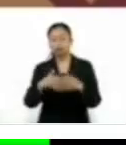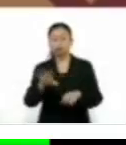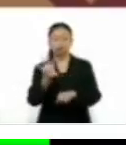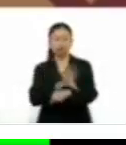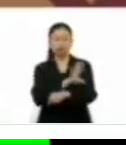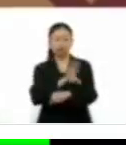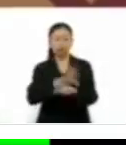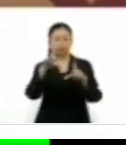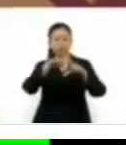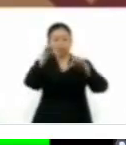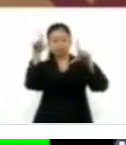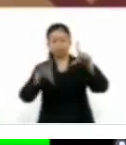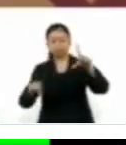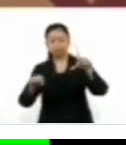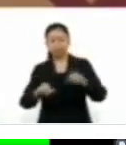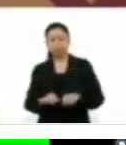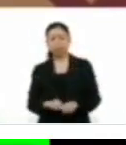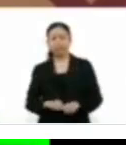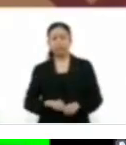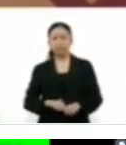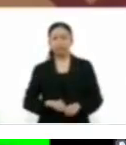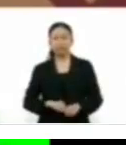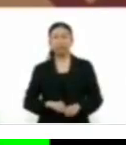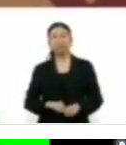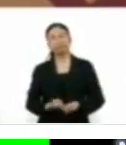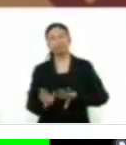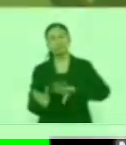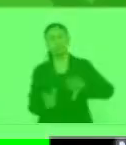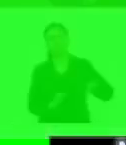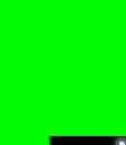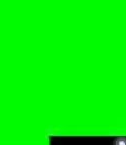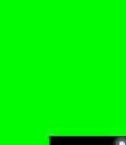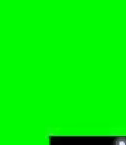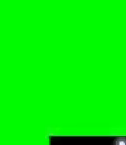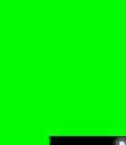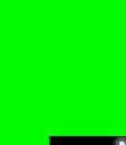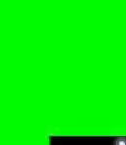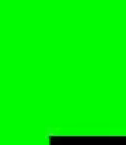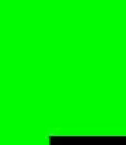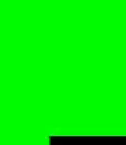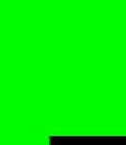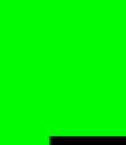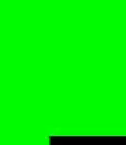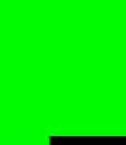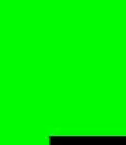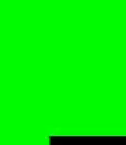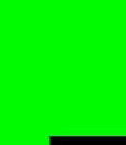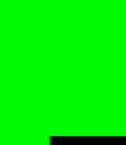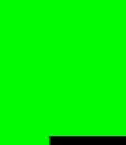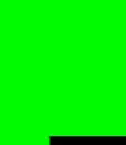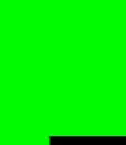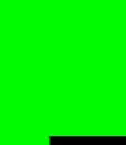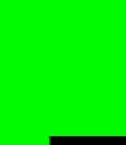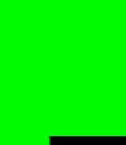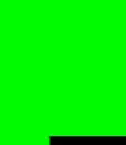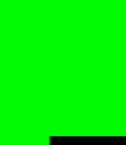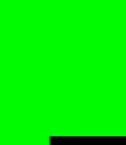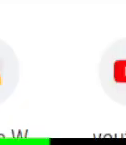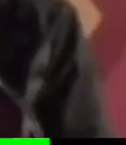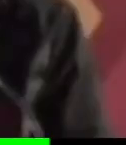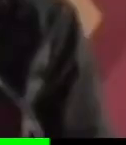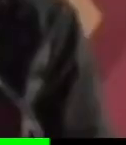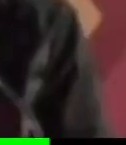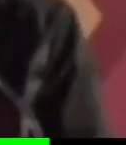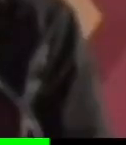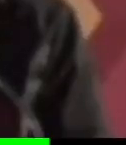No, Calderón, que llegó con otro fraude electoral que no se nos olvide,